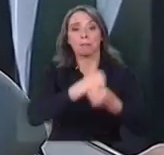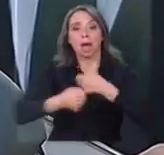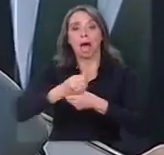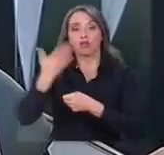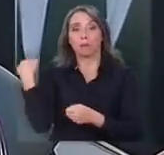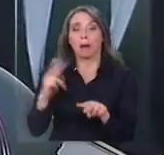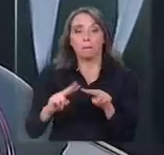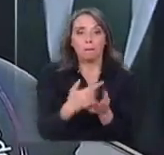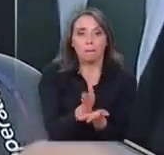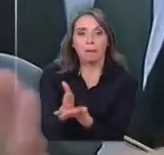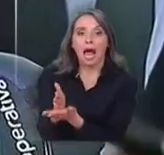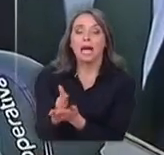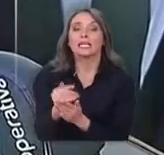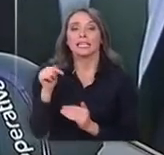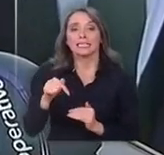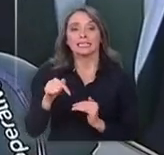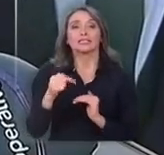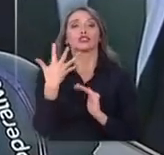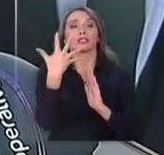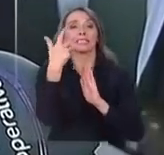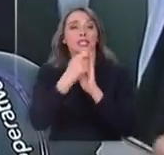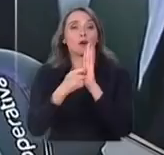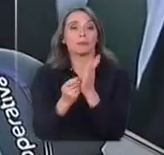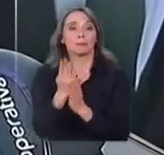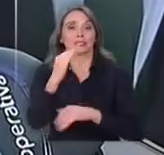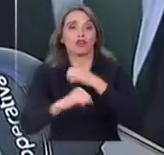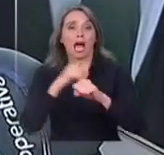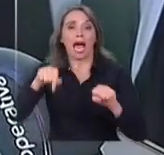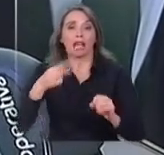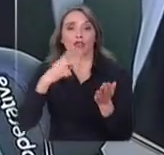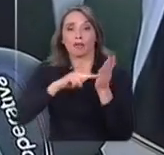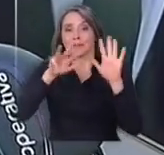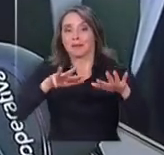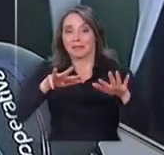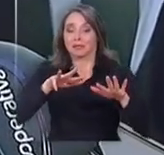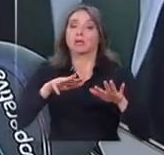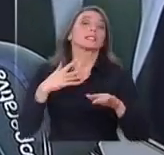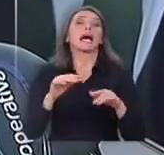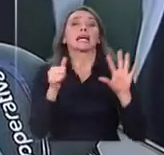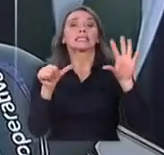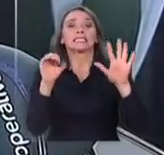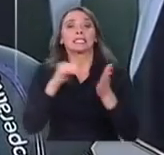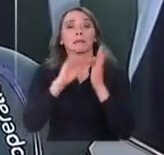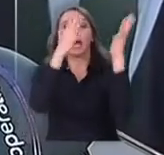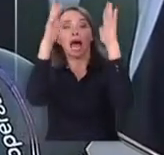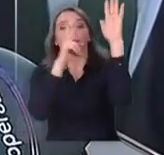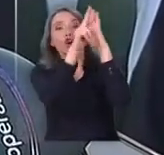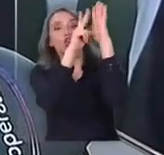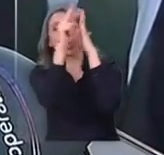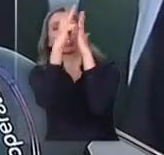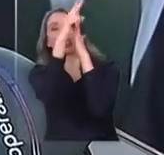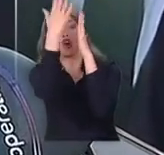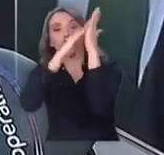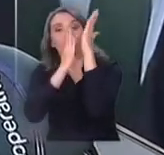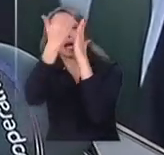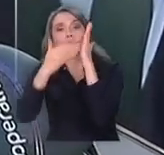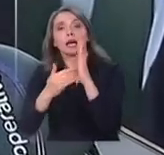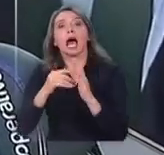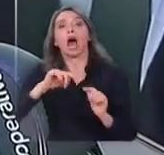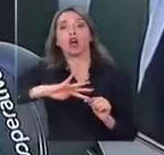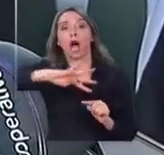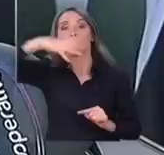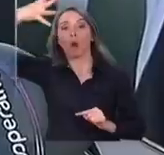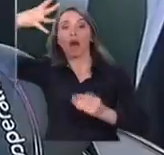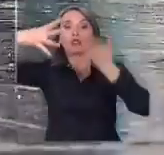la fecha, en los primeros 5 meses del año, hemos hecho casi 60.000 podas de árboles, que es más o menos 4 veces la cantidad de podas que hacíamos